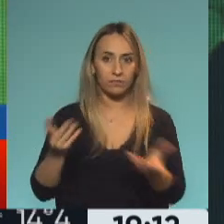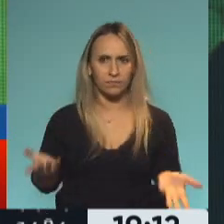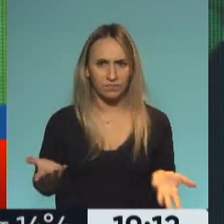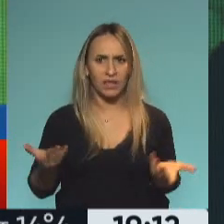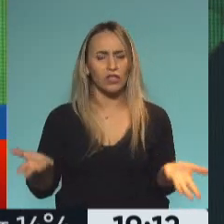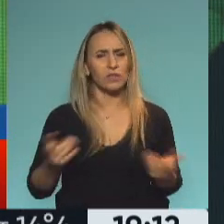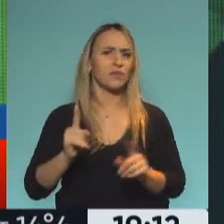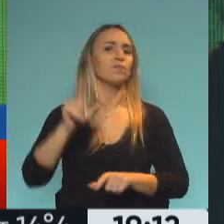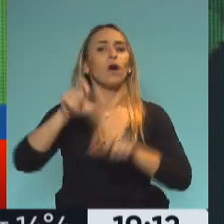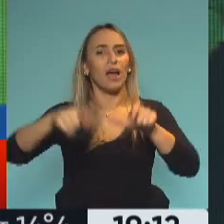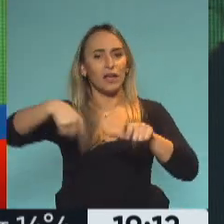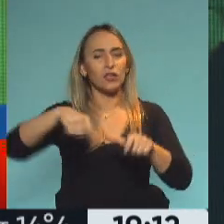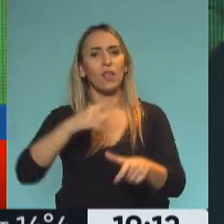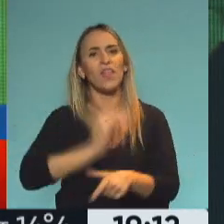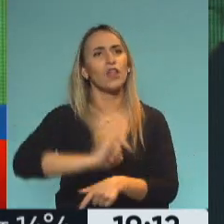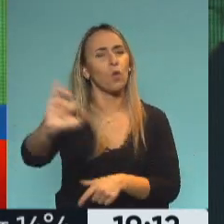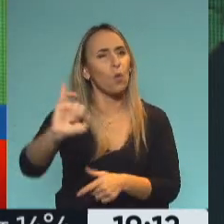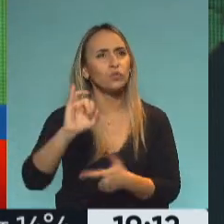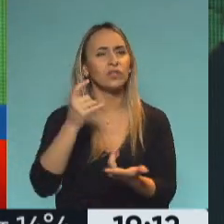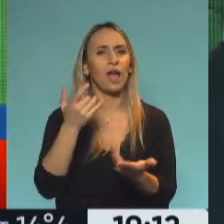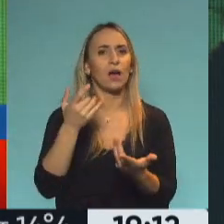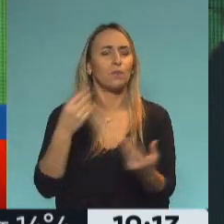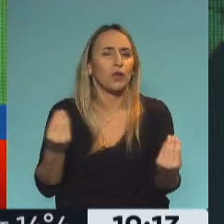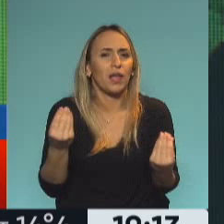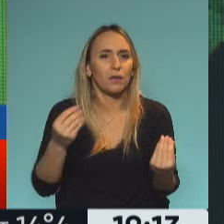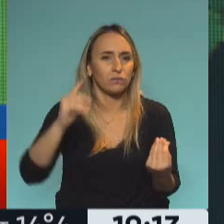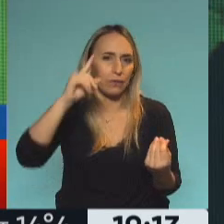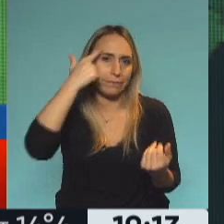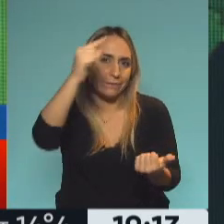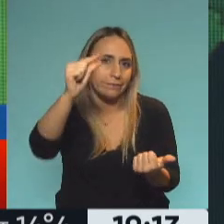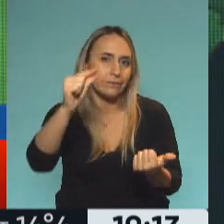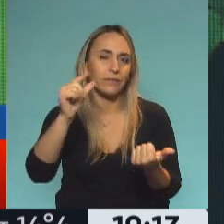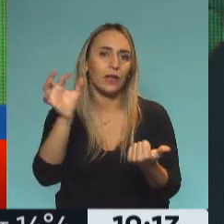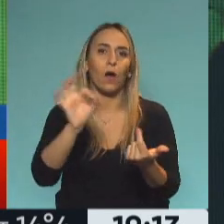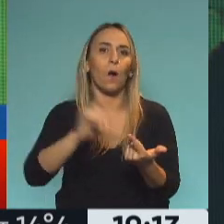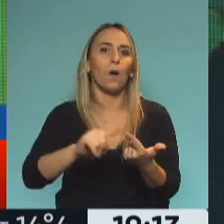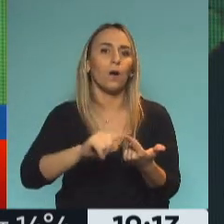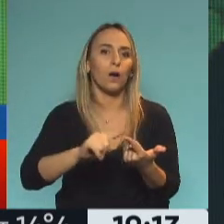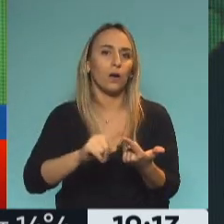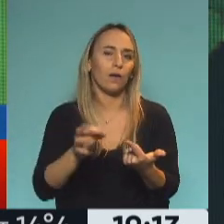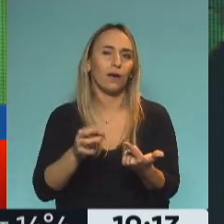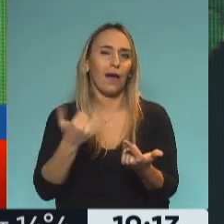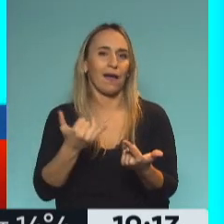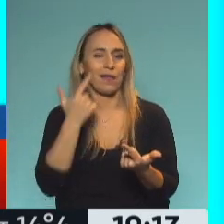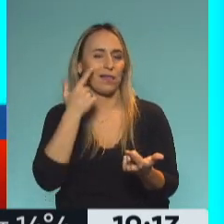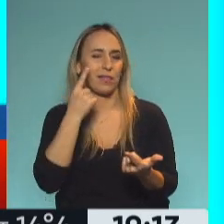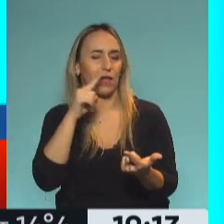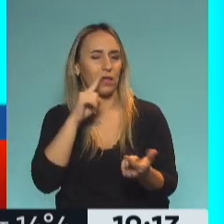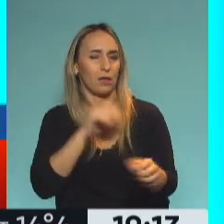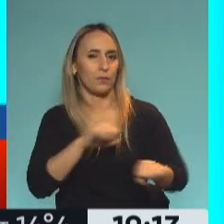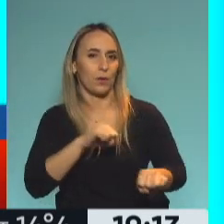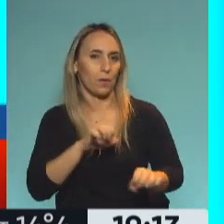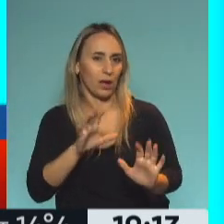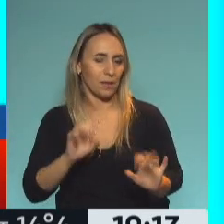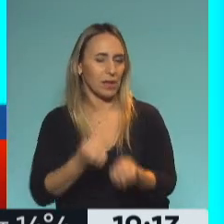ponen esto sobre la mesa, lo hacen por ignorancia o lo hacen con cierta malicia? Que lo evalúe